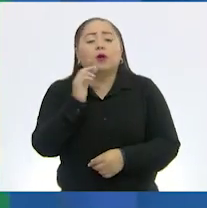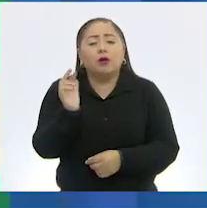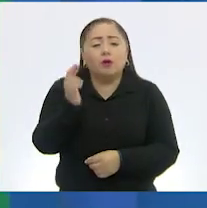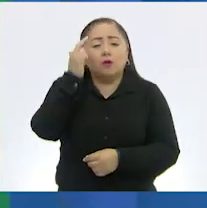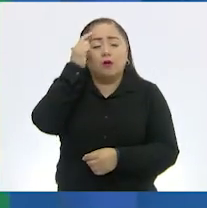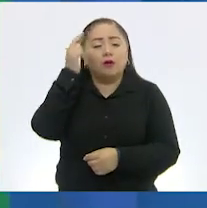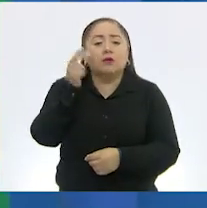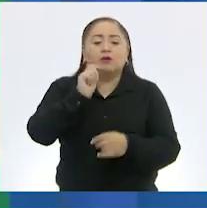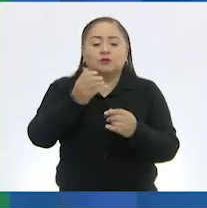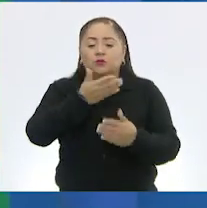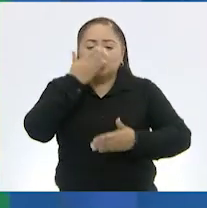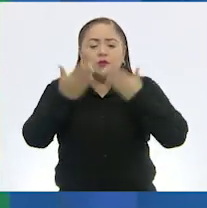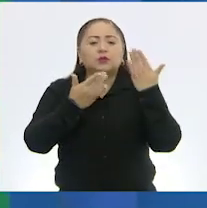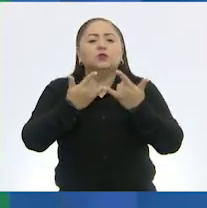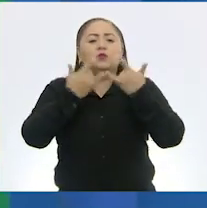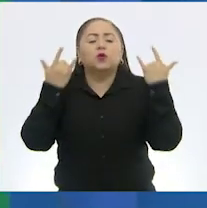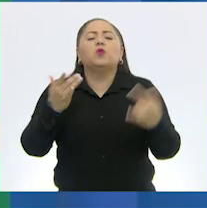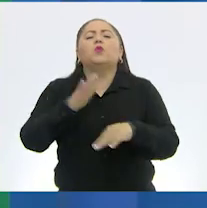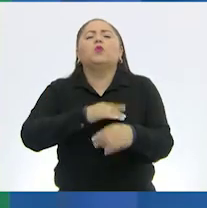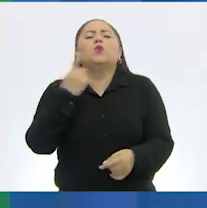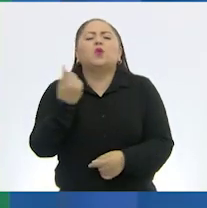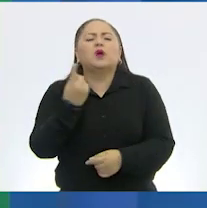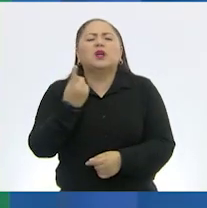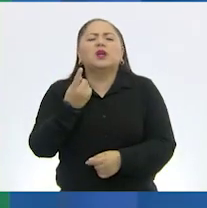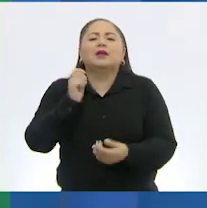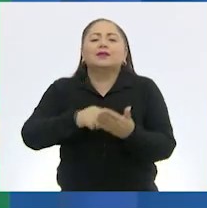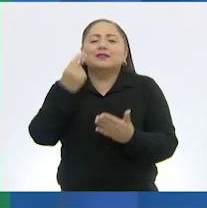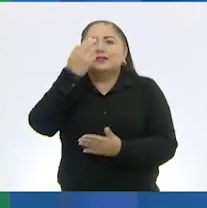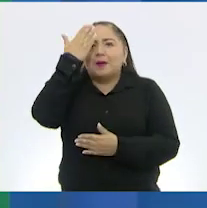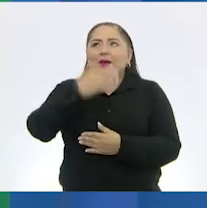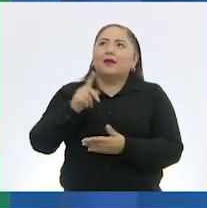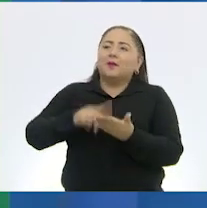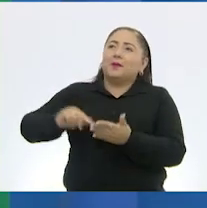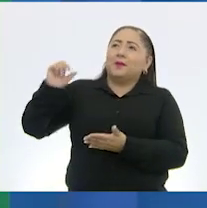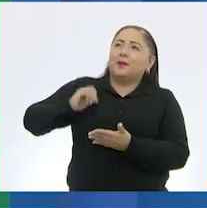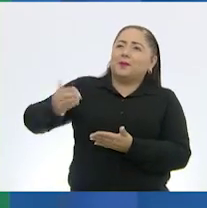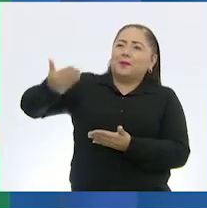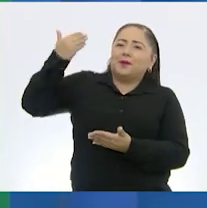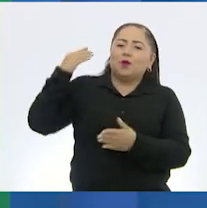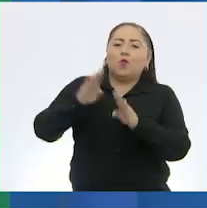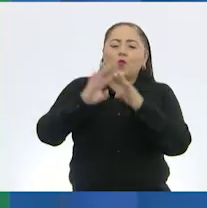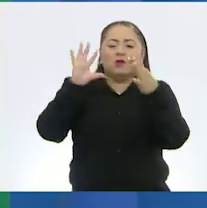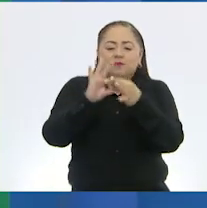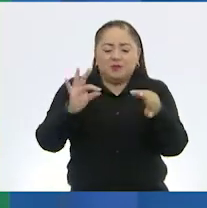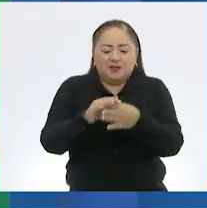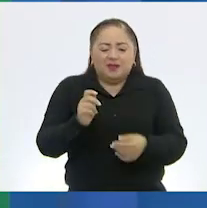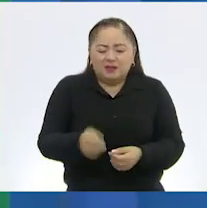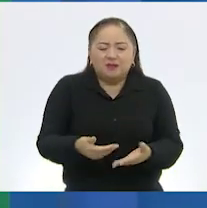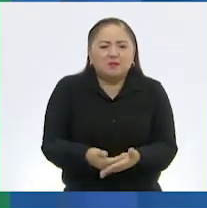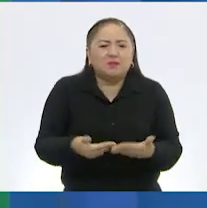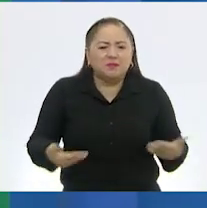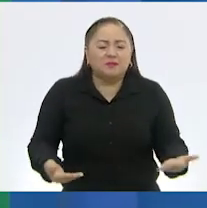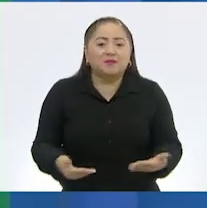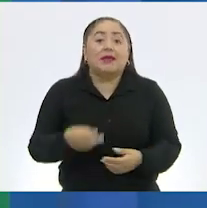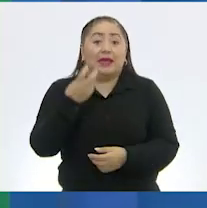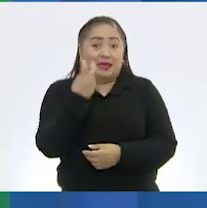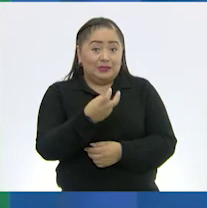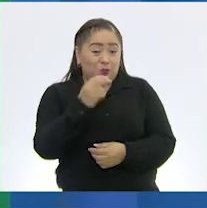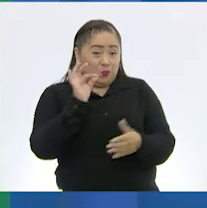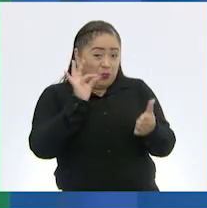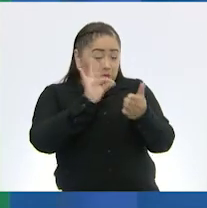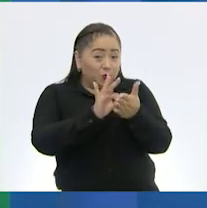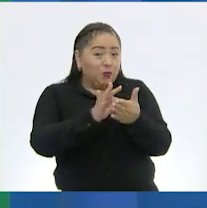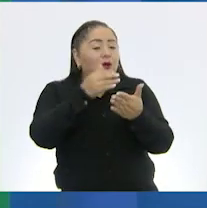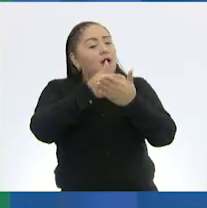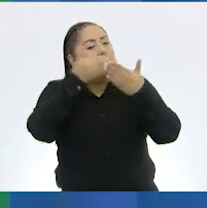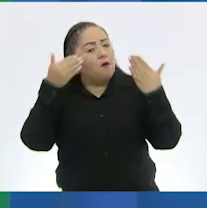que estudiamos historia porque queremos encontrar en el pasado algo que explique nuestro presente. Aclarado el punto,